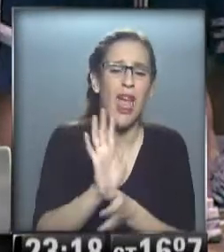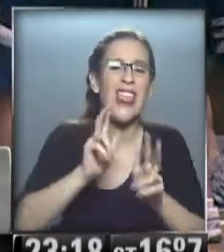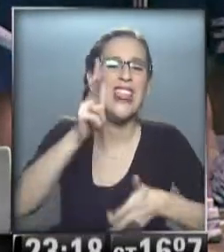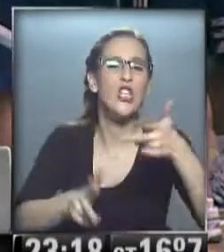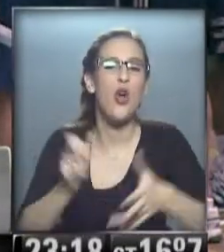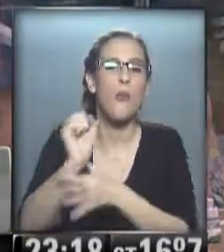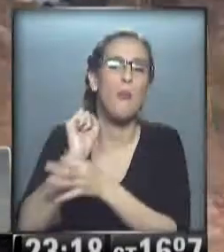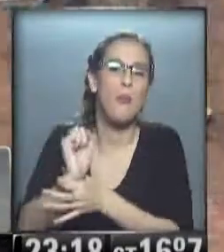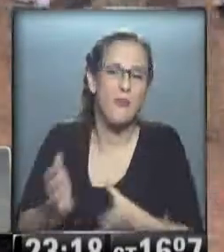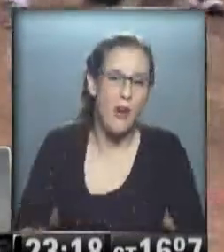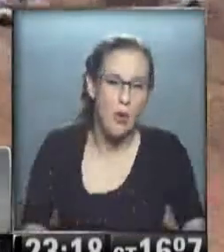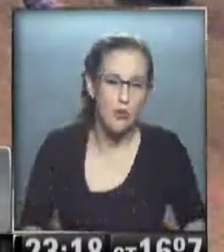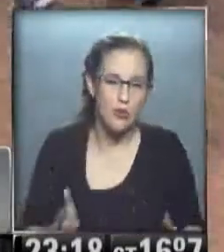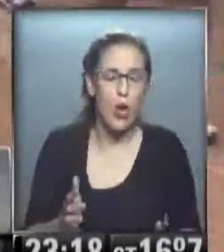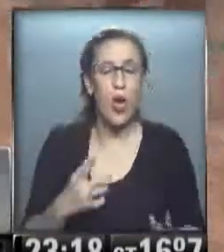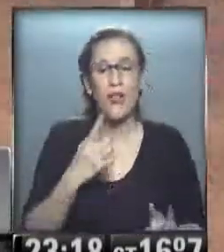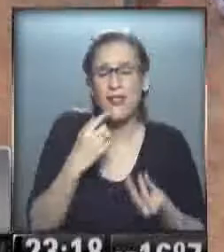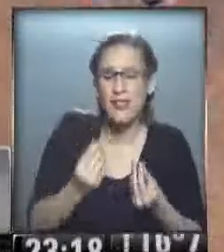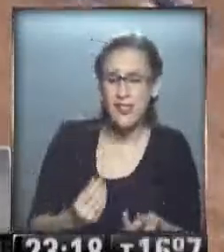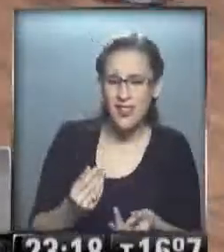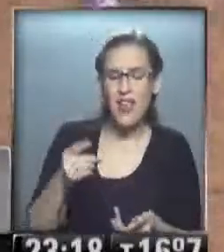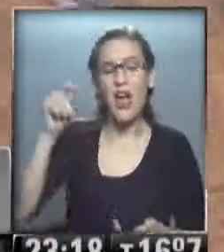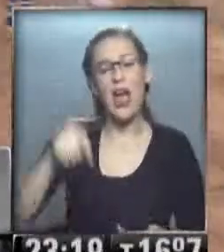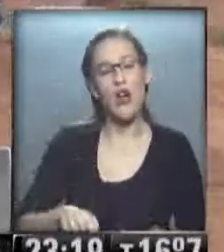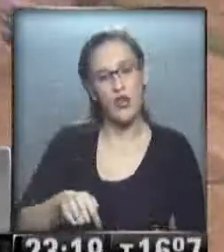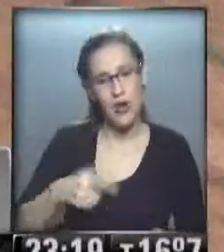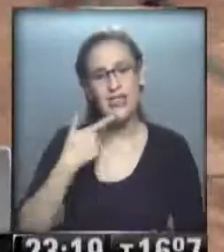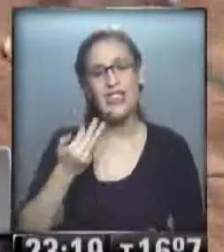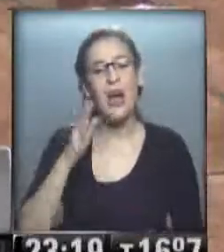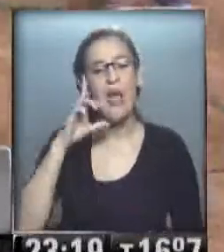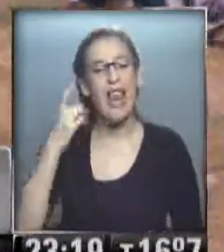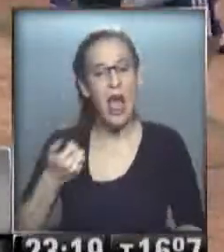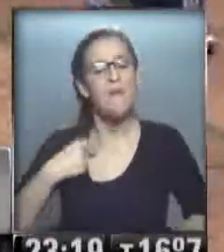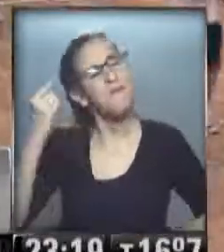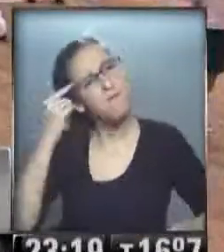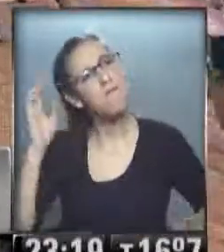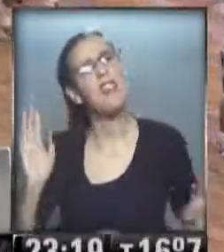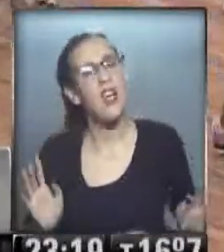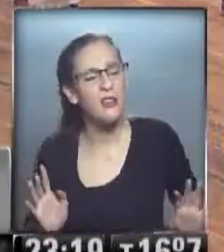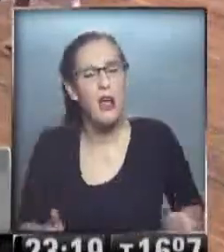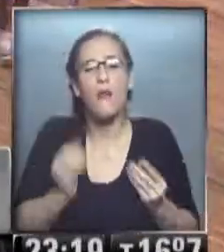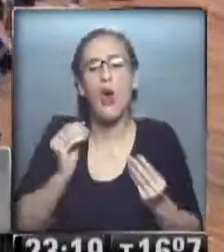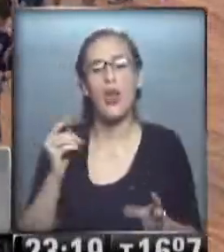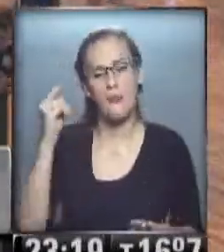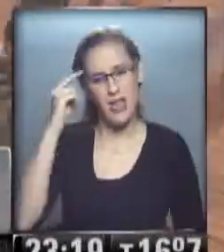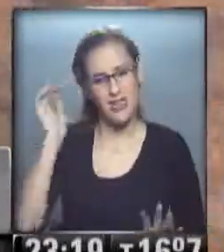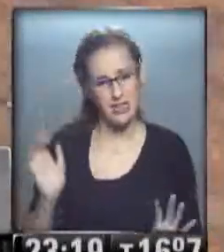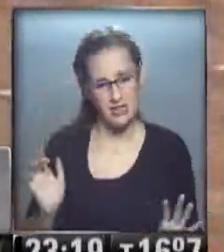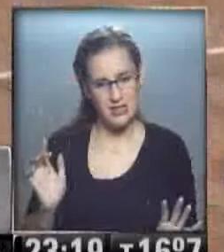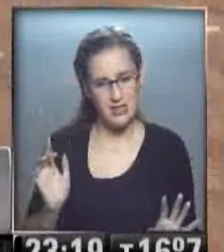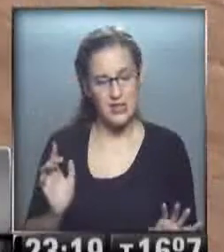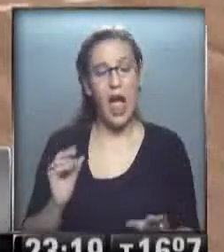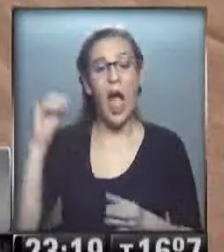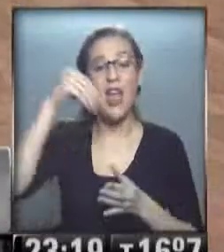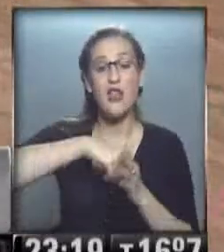para el Mundial, estamos todos locos. Por lo pronto Alejandro Sabella se toma unas horas más para pensar. ¿Por qué para pensar? Porque dentro de esa nómina, una lista